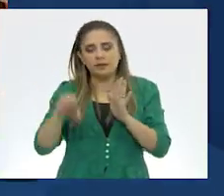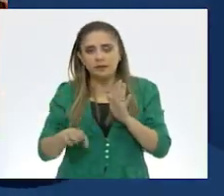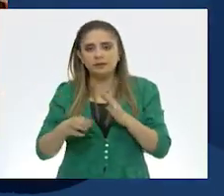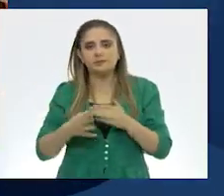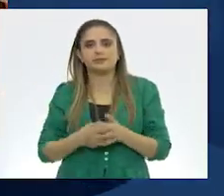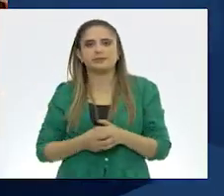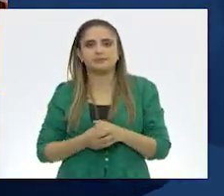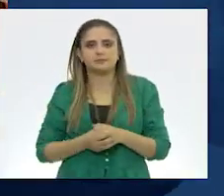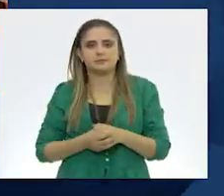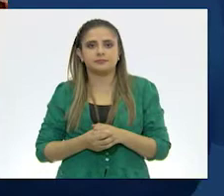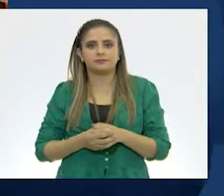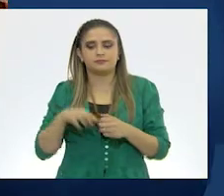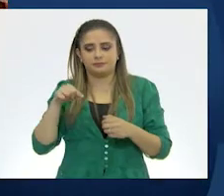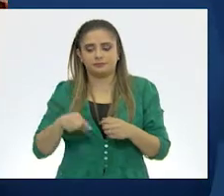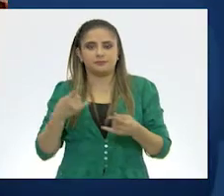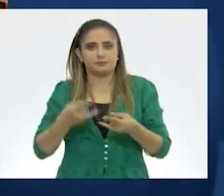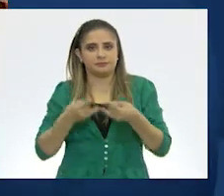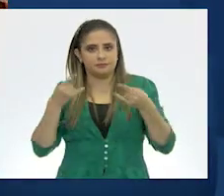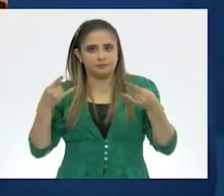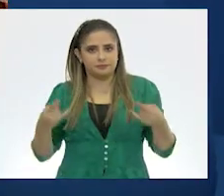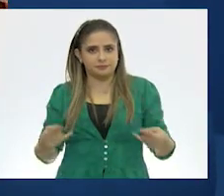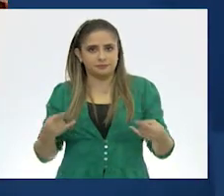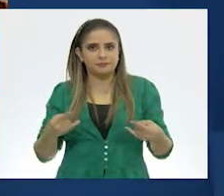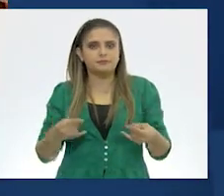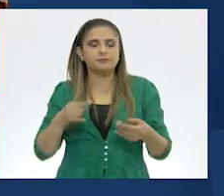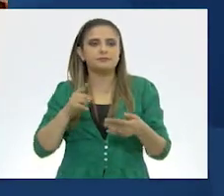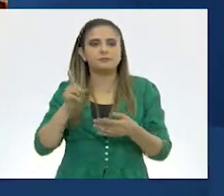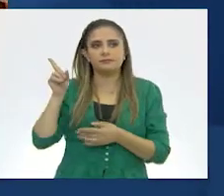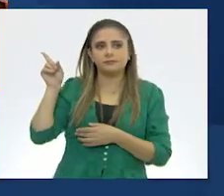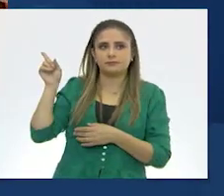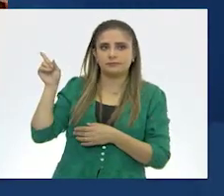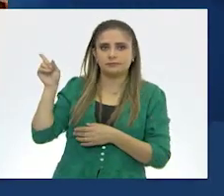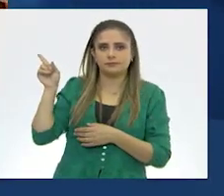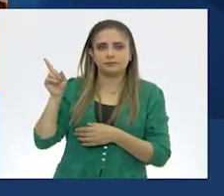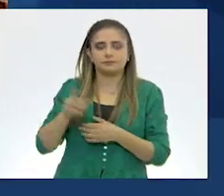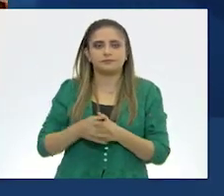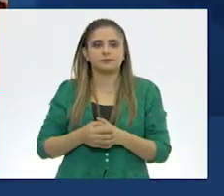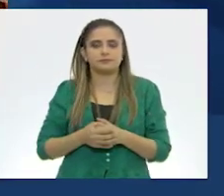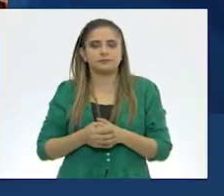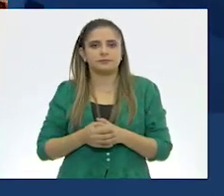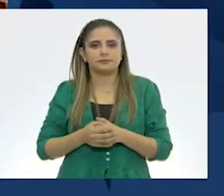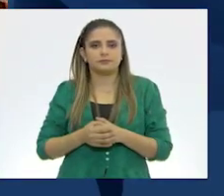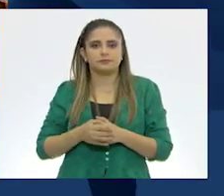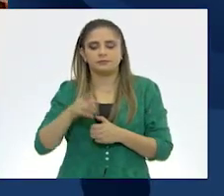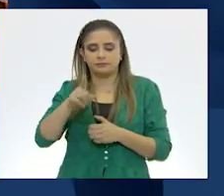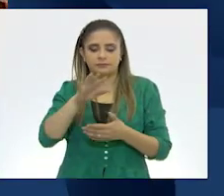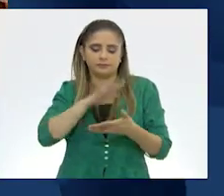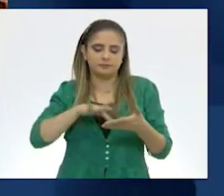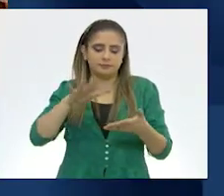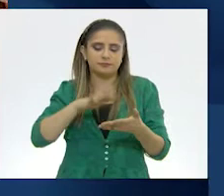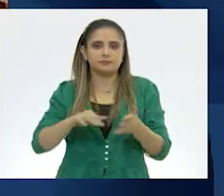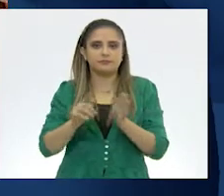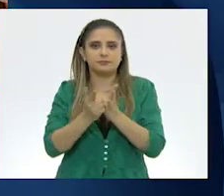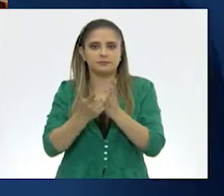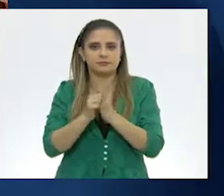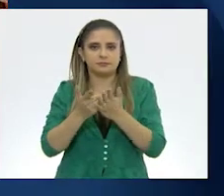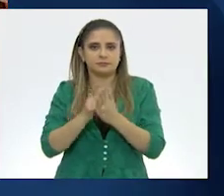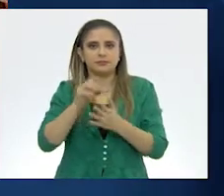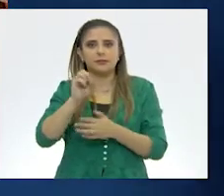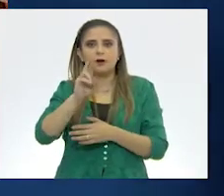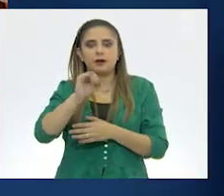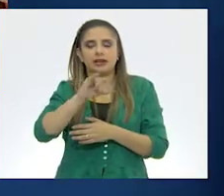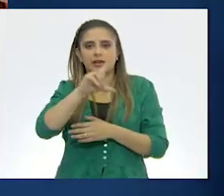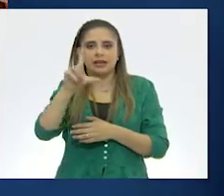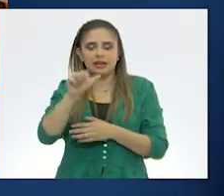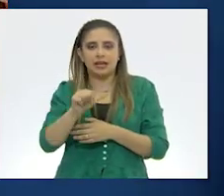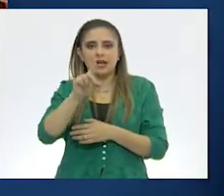hay esta historia de Bonícula publicada en los libros A la orilla del viento del